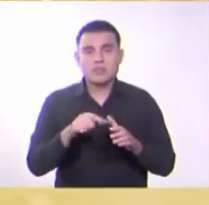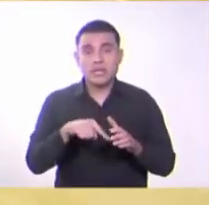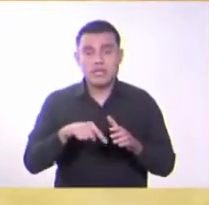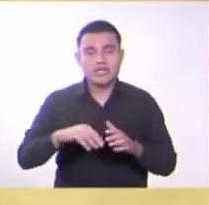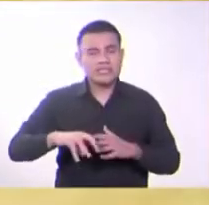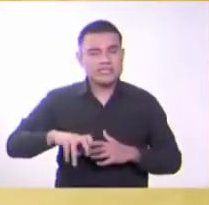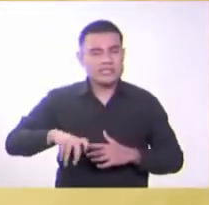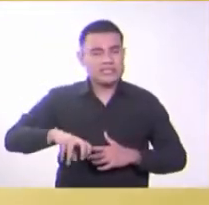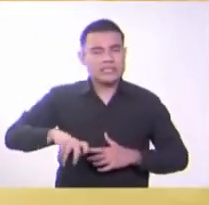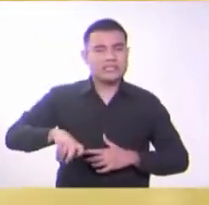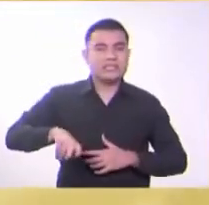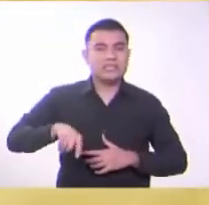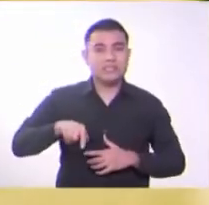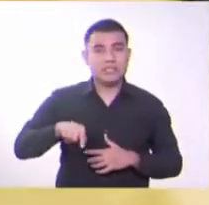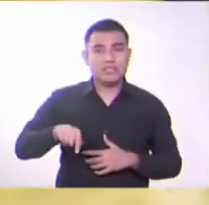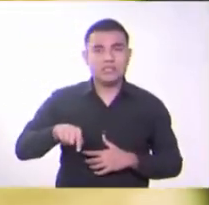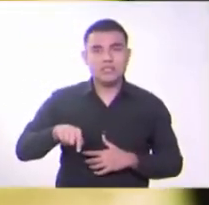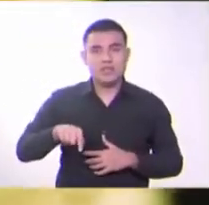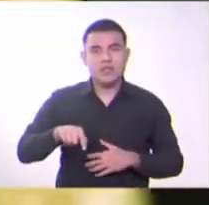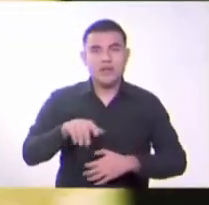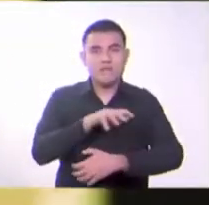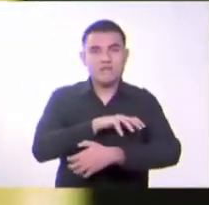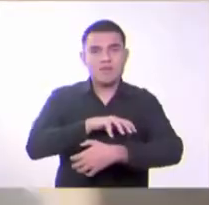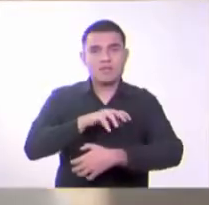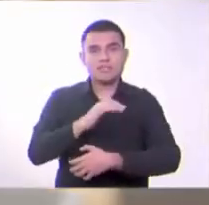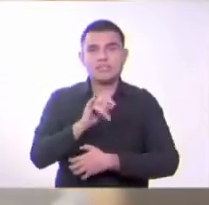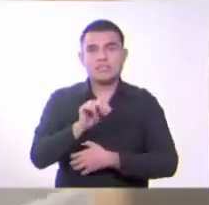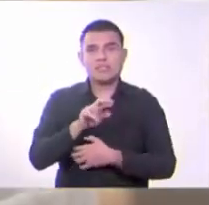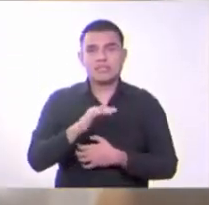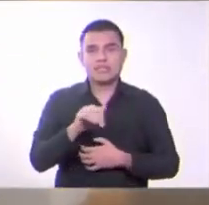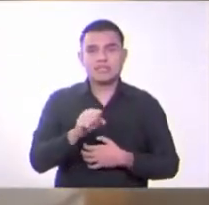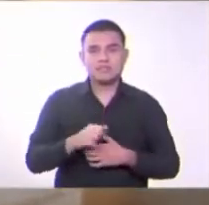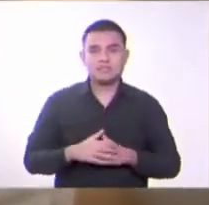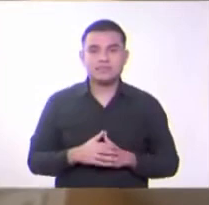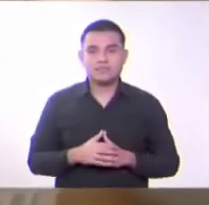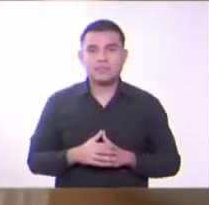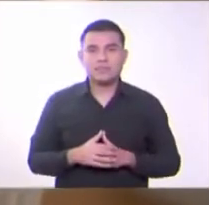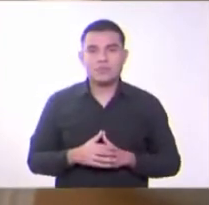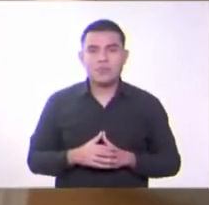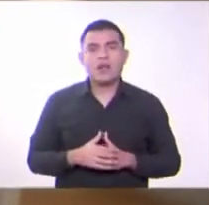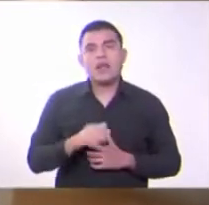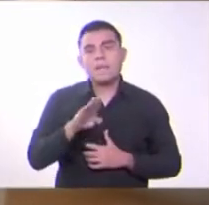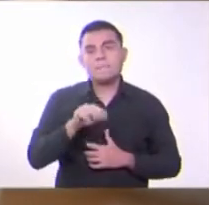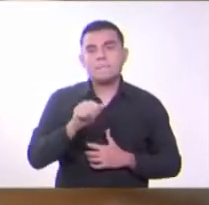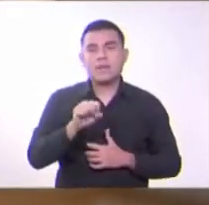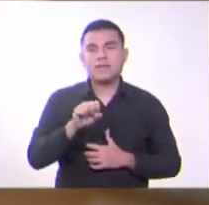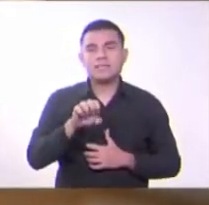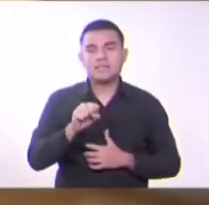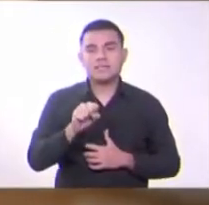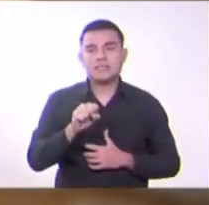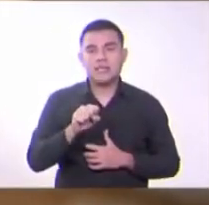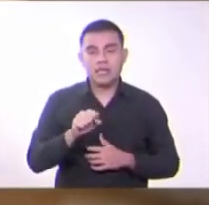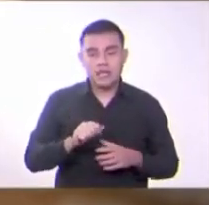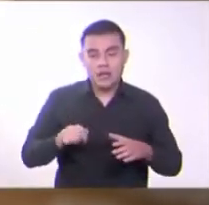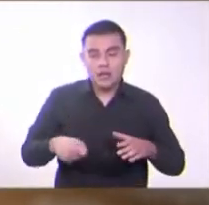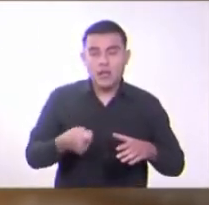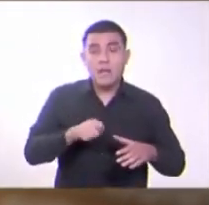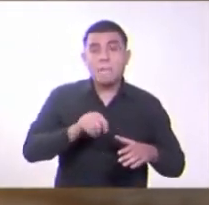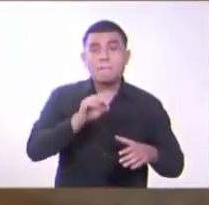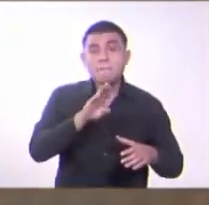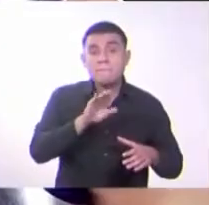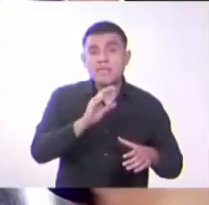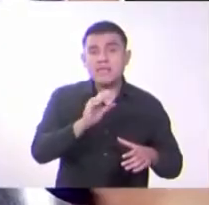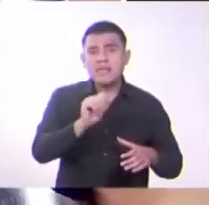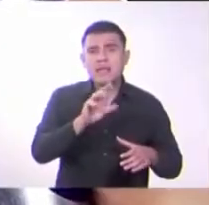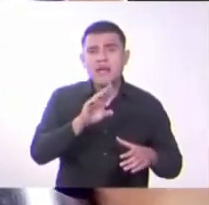encuentra presente en las frutas cítricas. En cuanto a las bases, el bicarbonato de sodio es